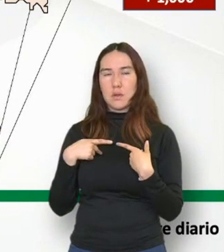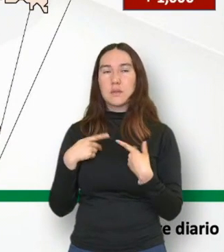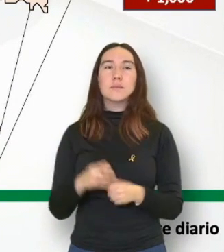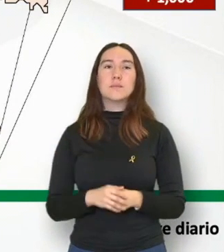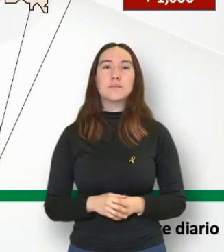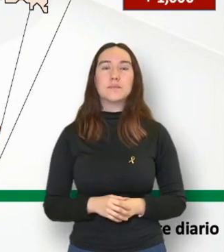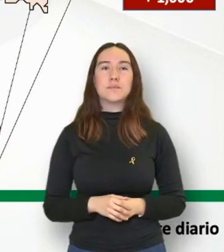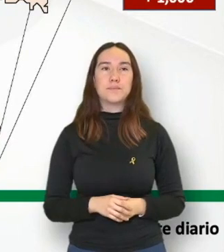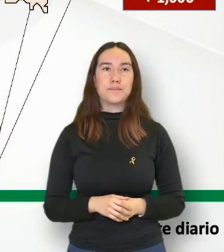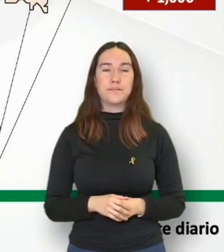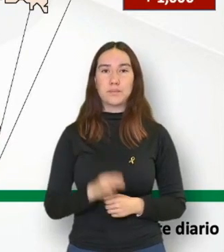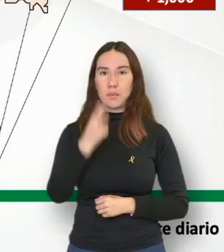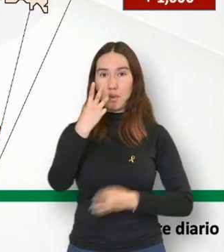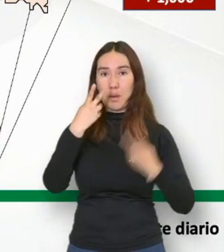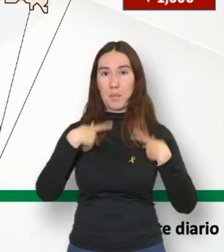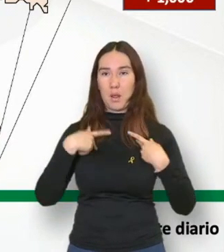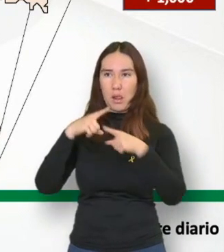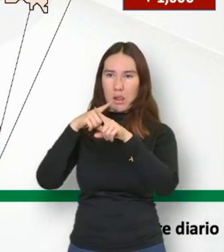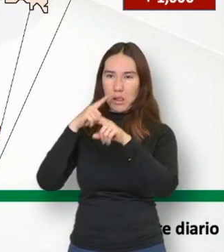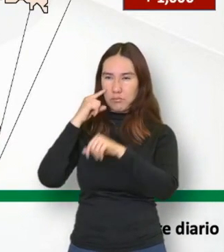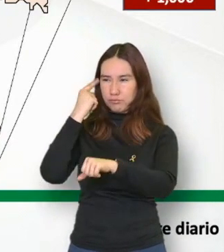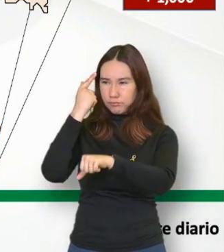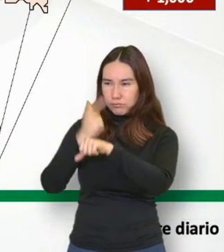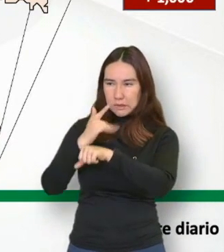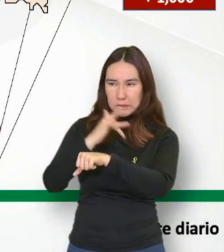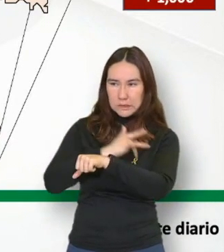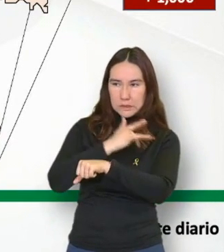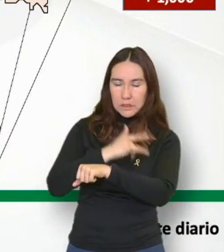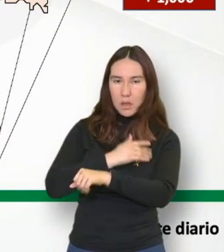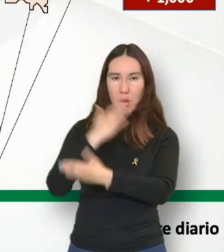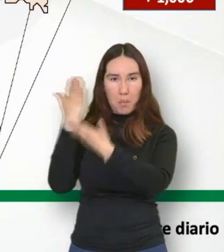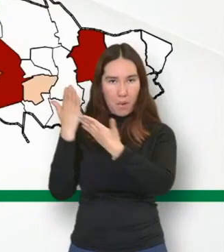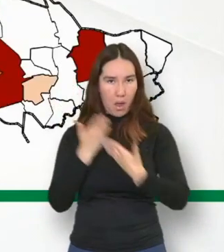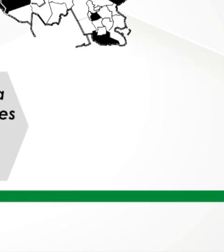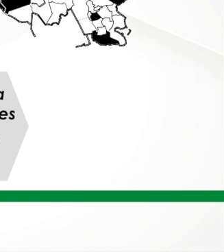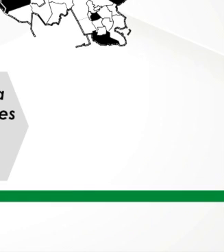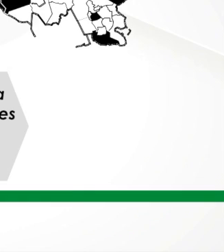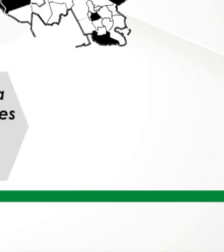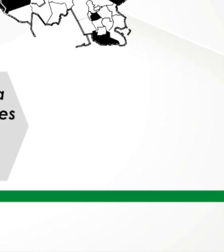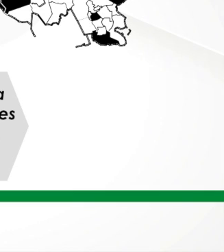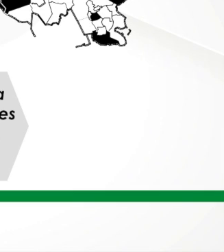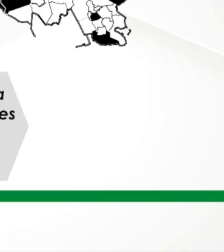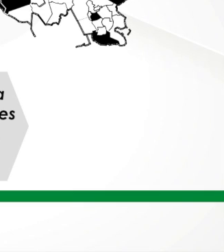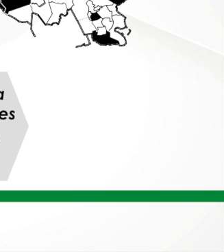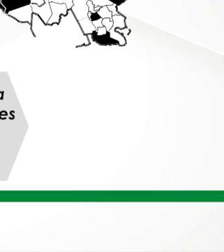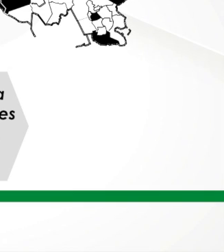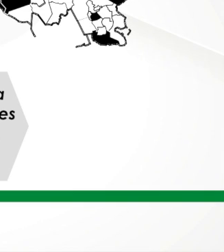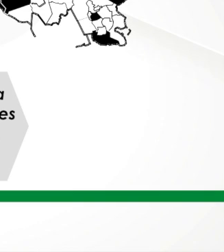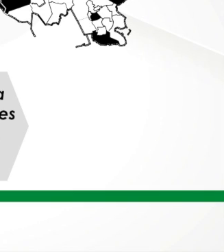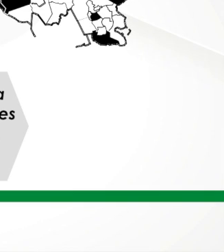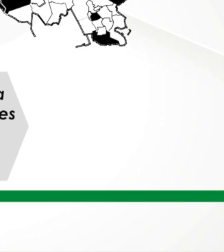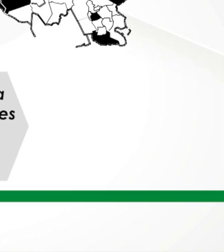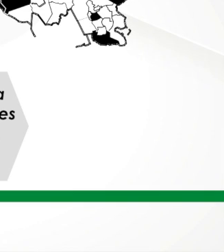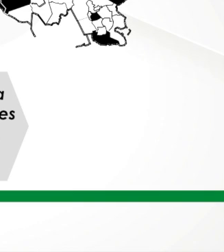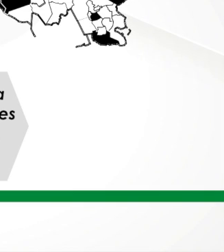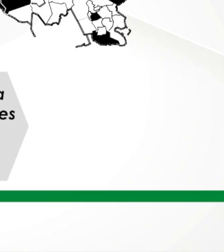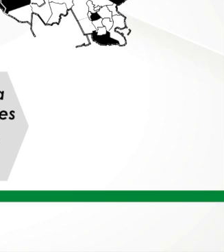están las que se identificaron con síntomas llegaron con sintomatología que al estado de las 20 defunciones corresponden a